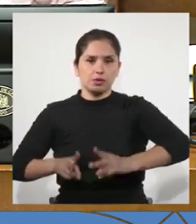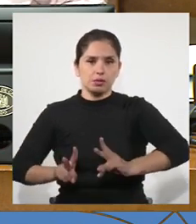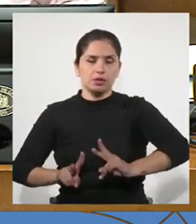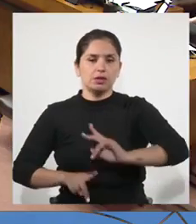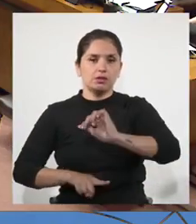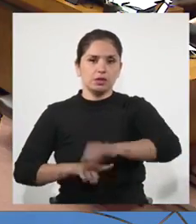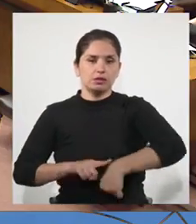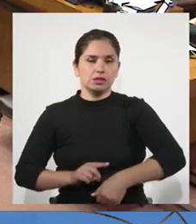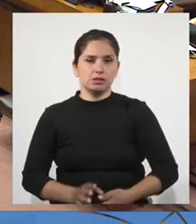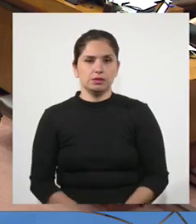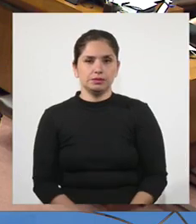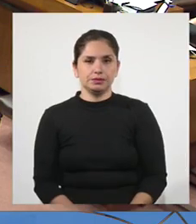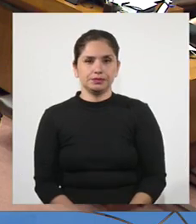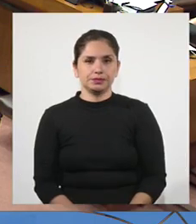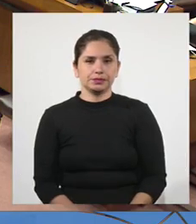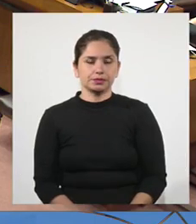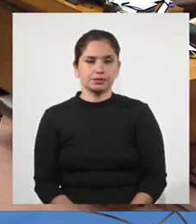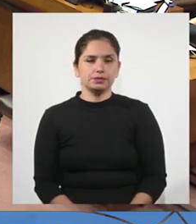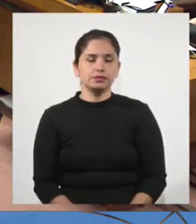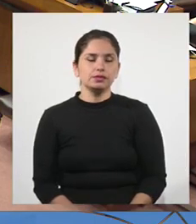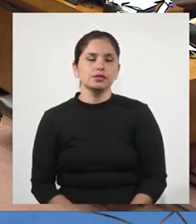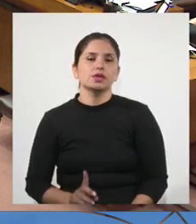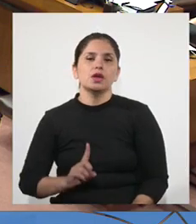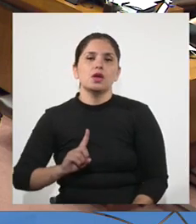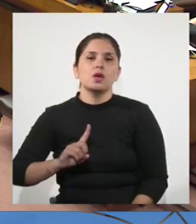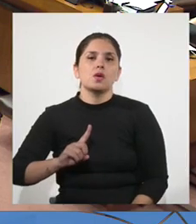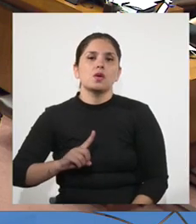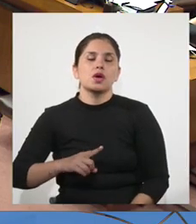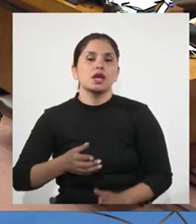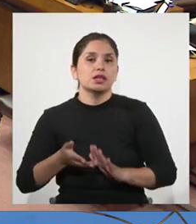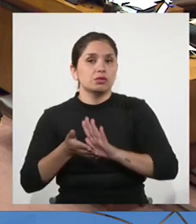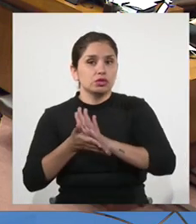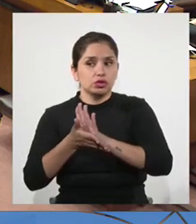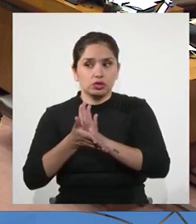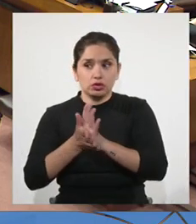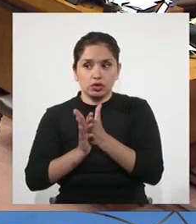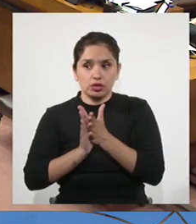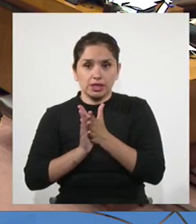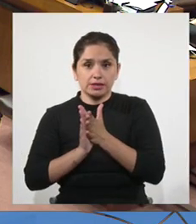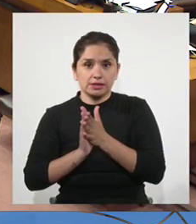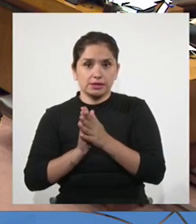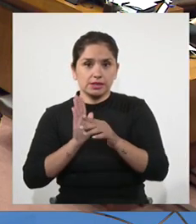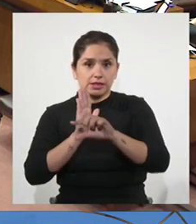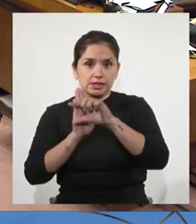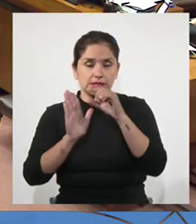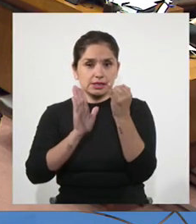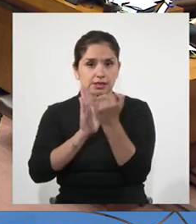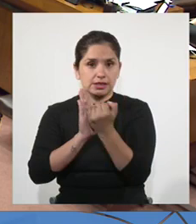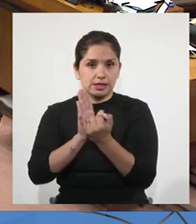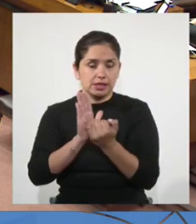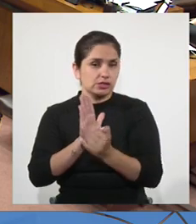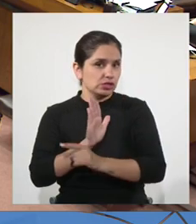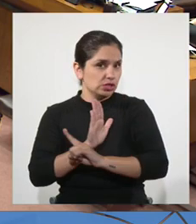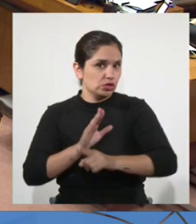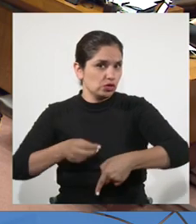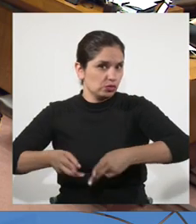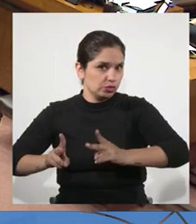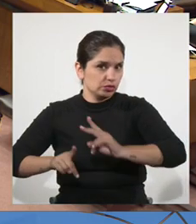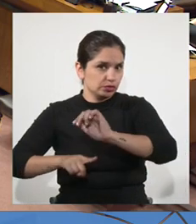Siguiente. Estamos viendo todas. Estas son inadmisibles. Indicación inadmisible